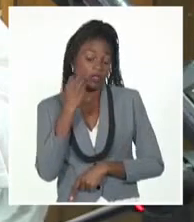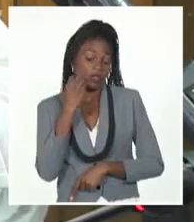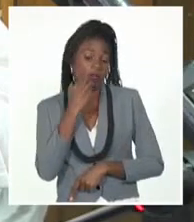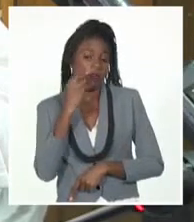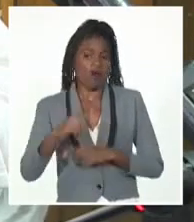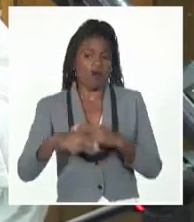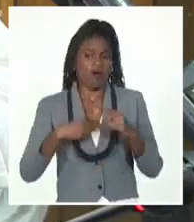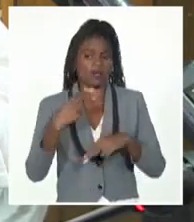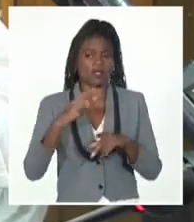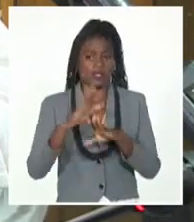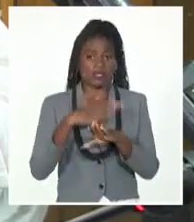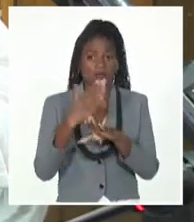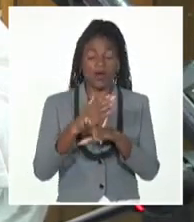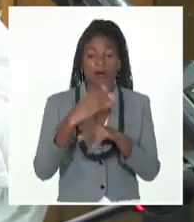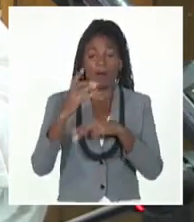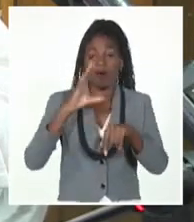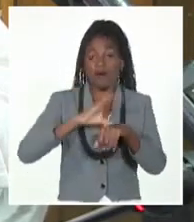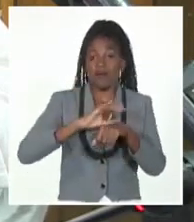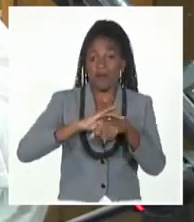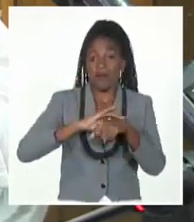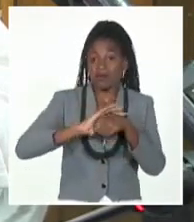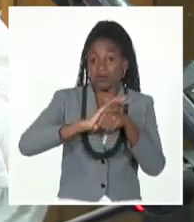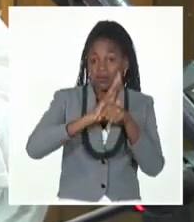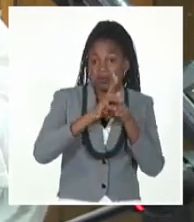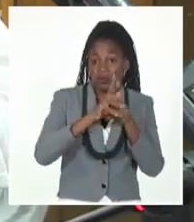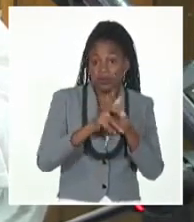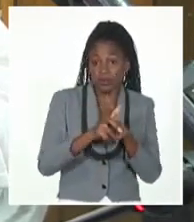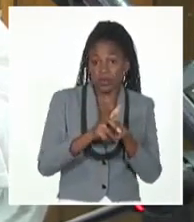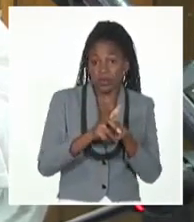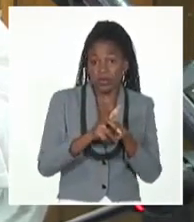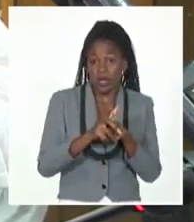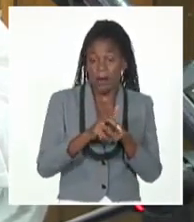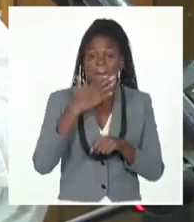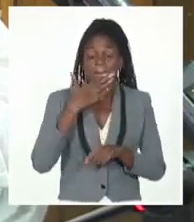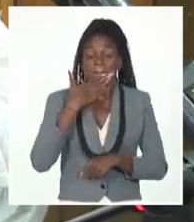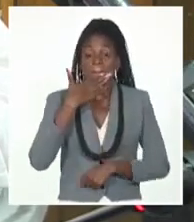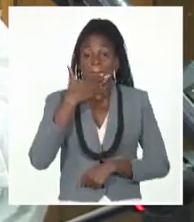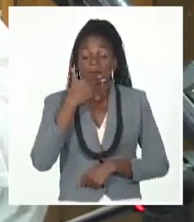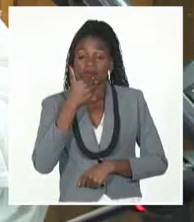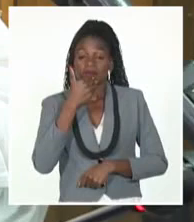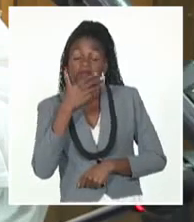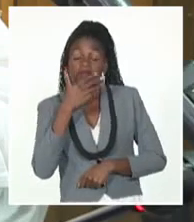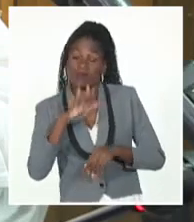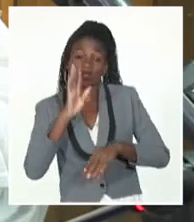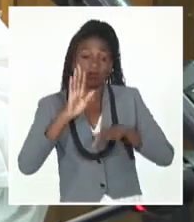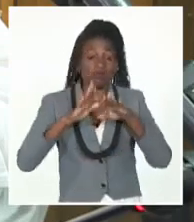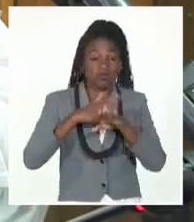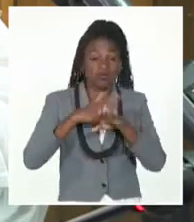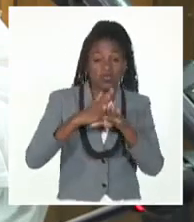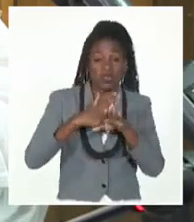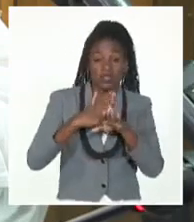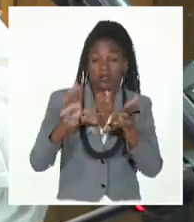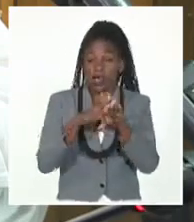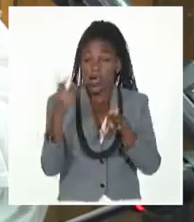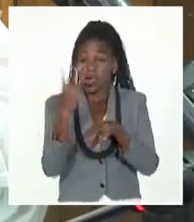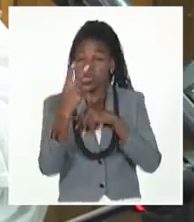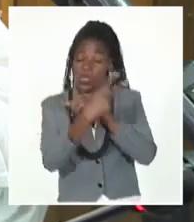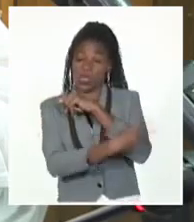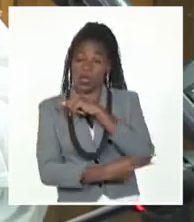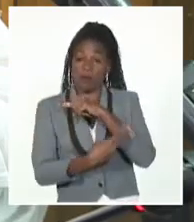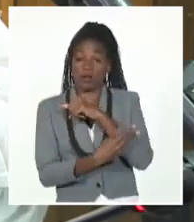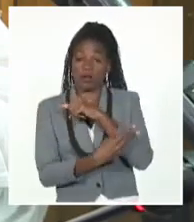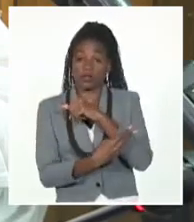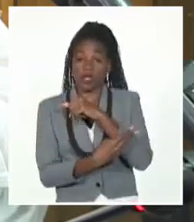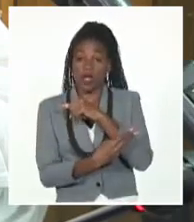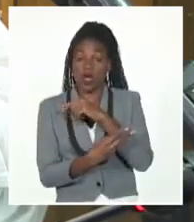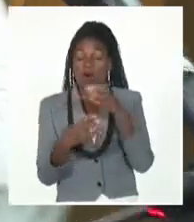la situación epidemiológica, la COVID, que ha sido más favorable en ambos países, realizar un grupo de intercambio ya